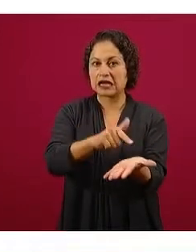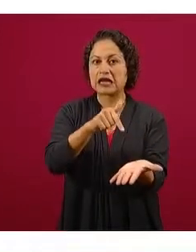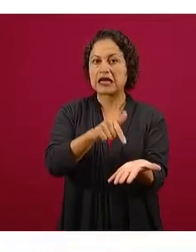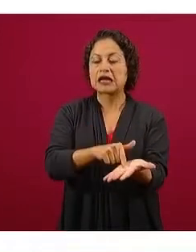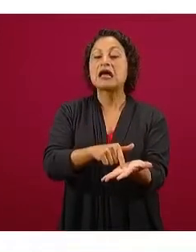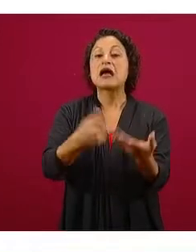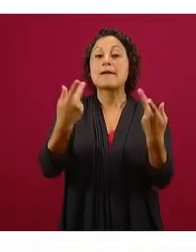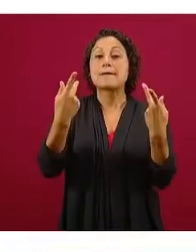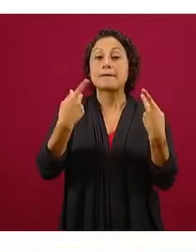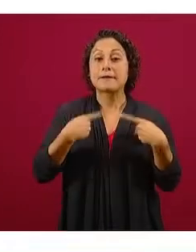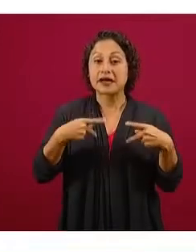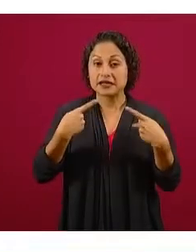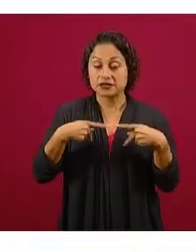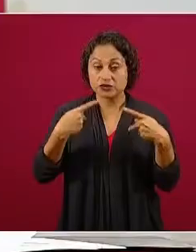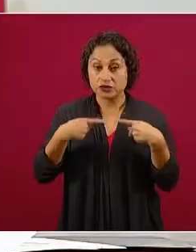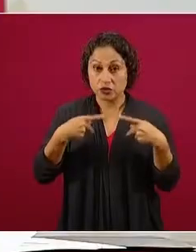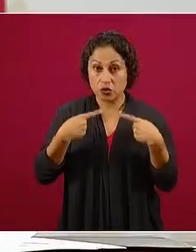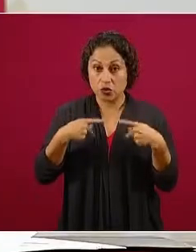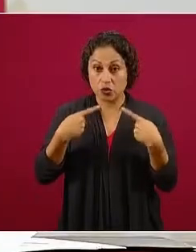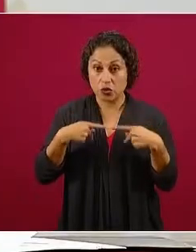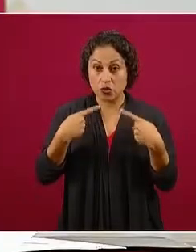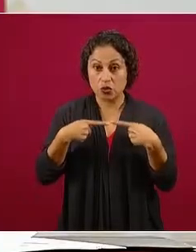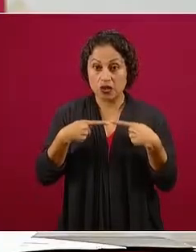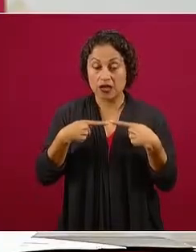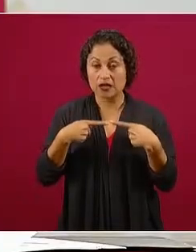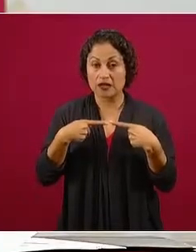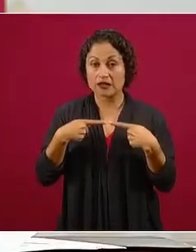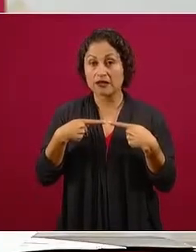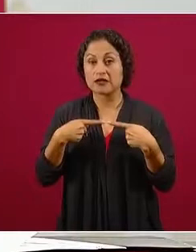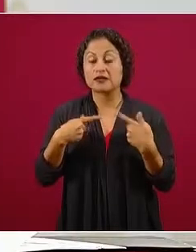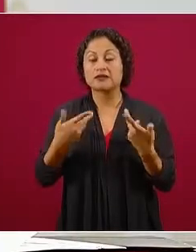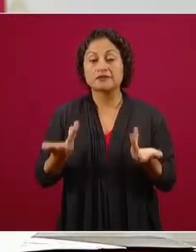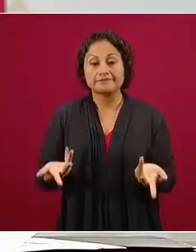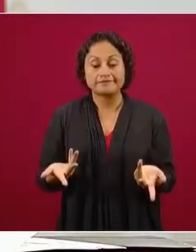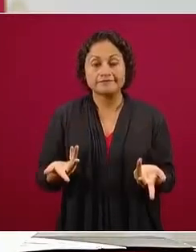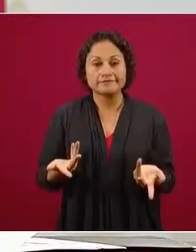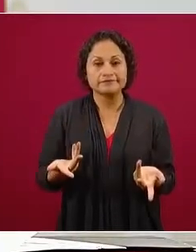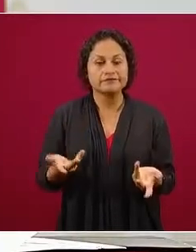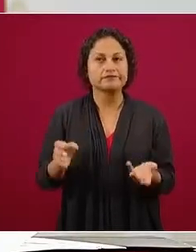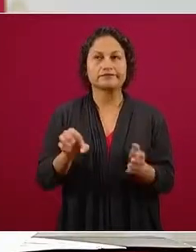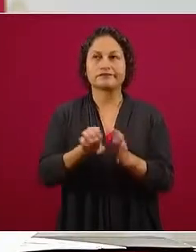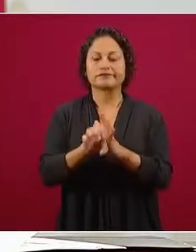aquel que sea, por desgracia,